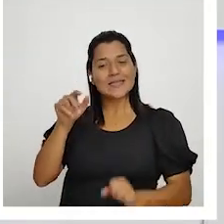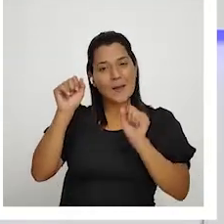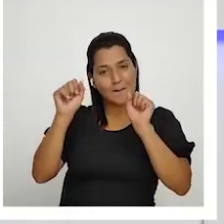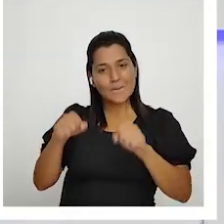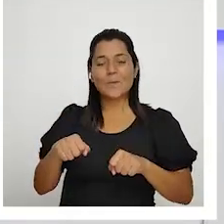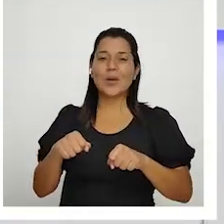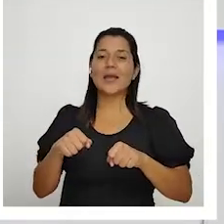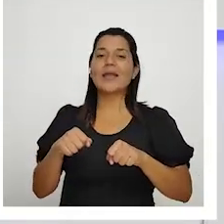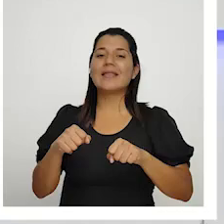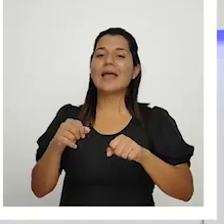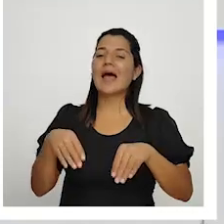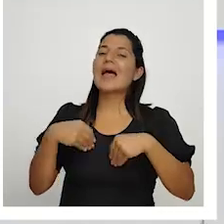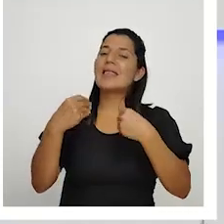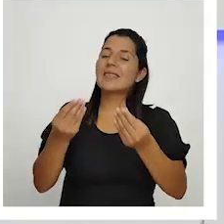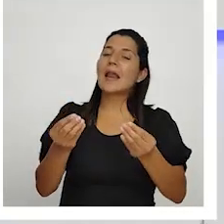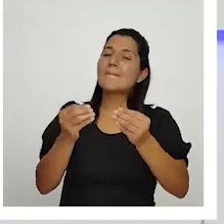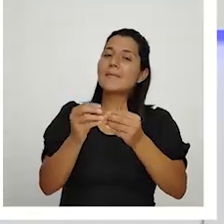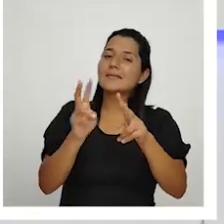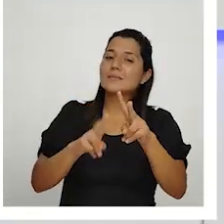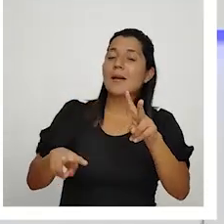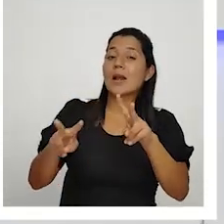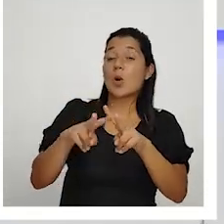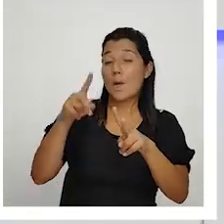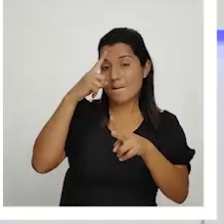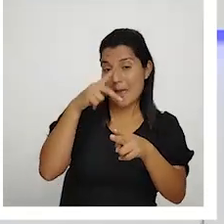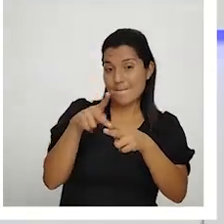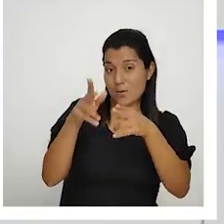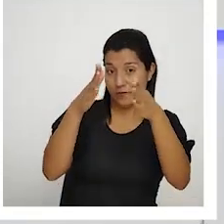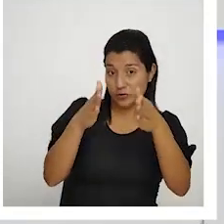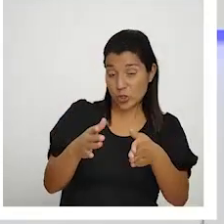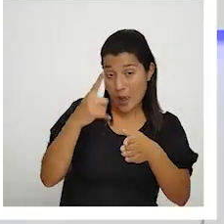nuestros profesionales, a nuestros conocimientos y ojalá a